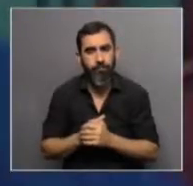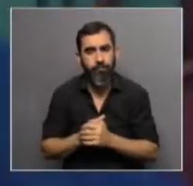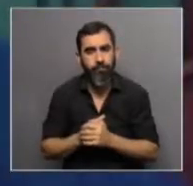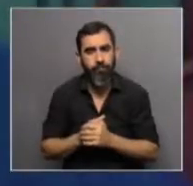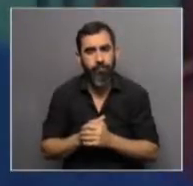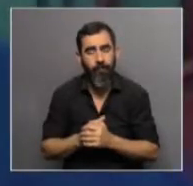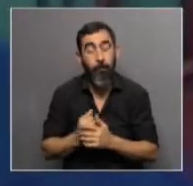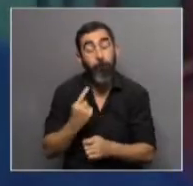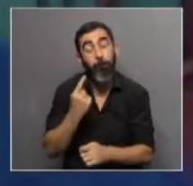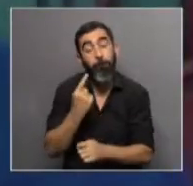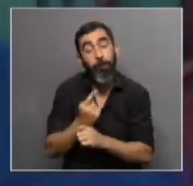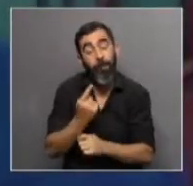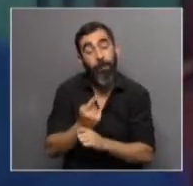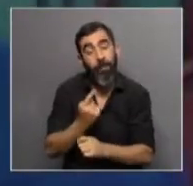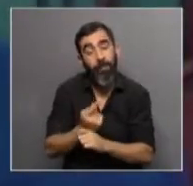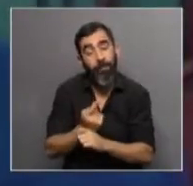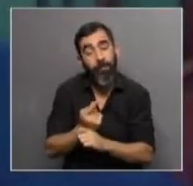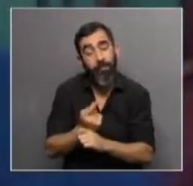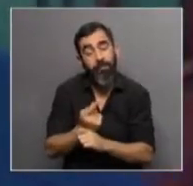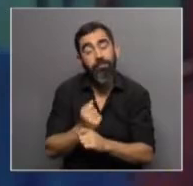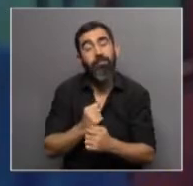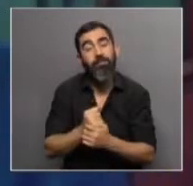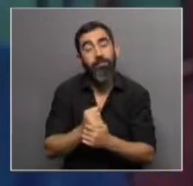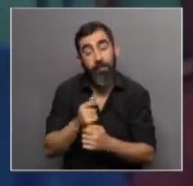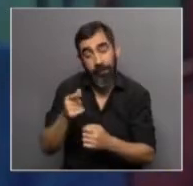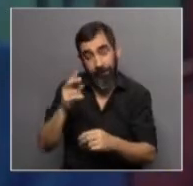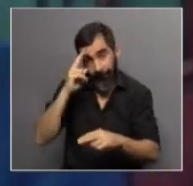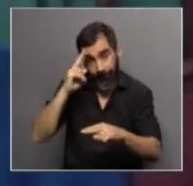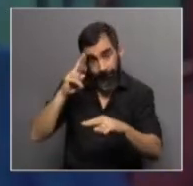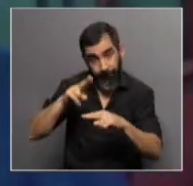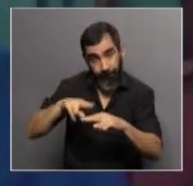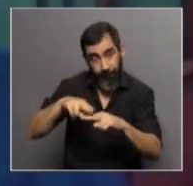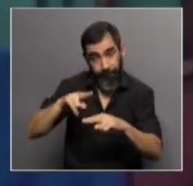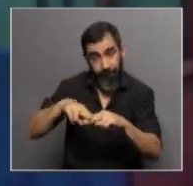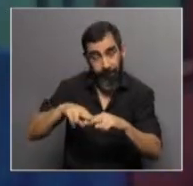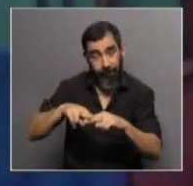quisiera primero, porque esta enfermedad,